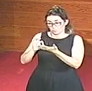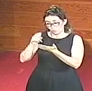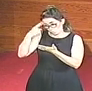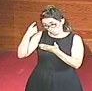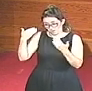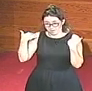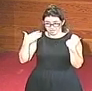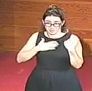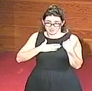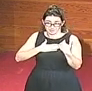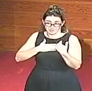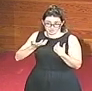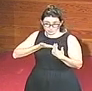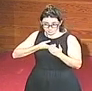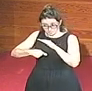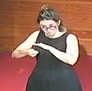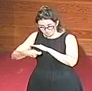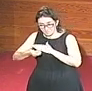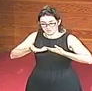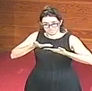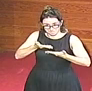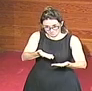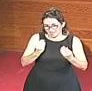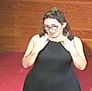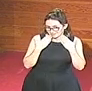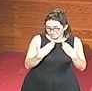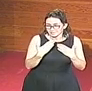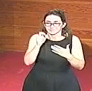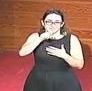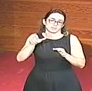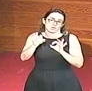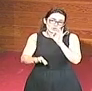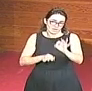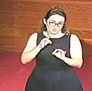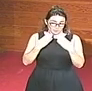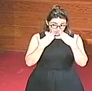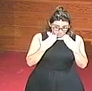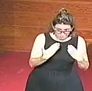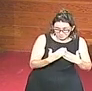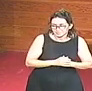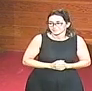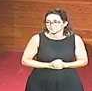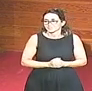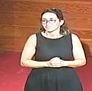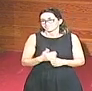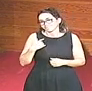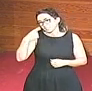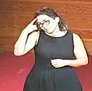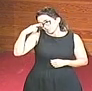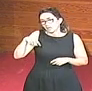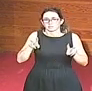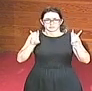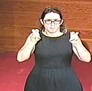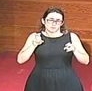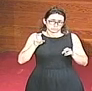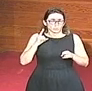de Vitoria-Gasteiz por invitarme. A los organizadores, y bueno, sé que es un tema duro, pero